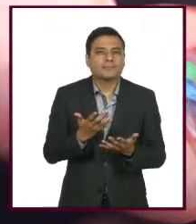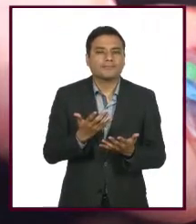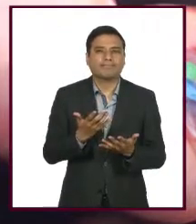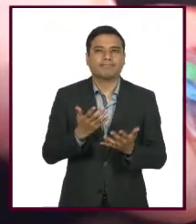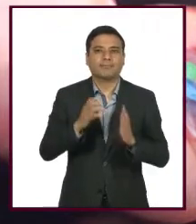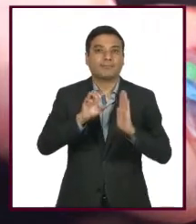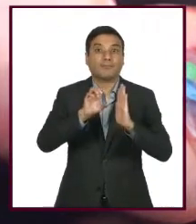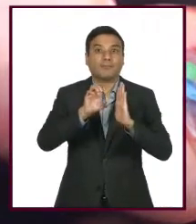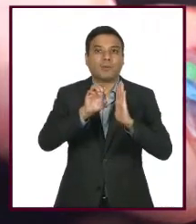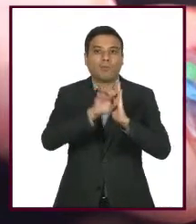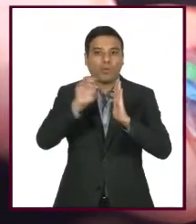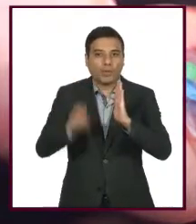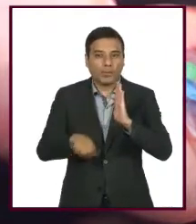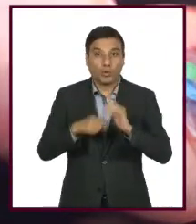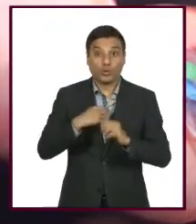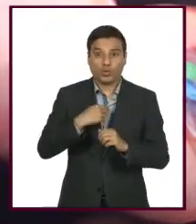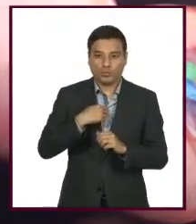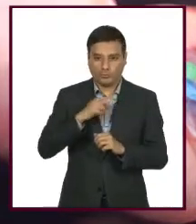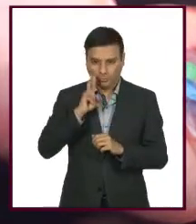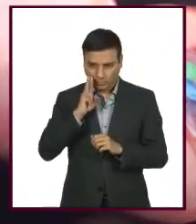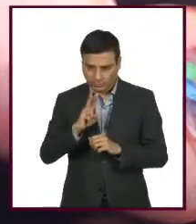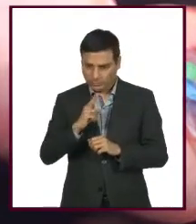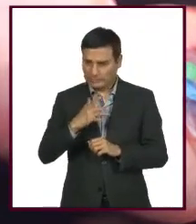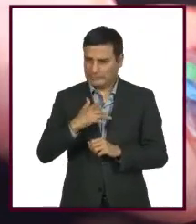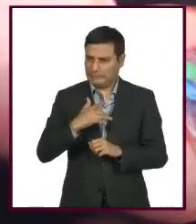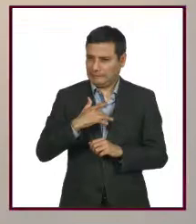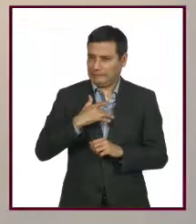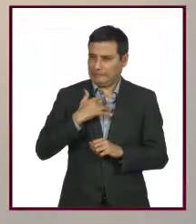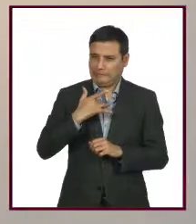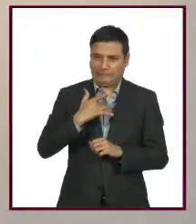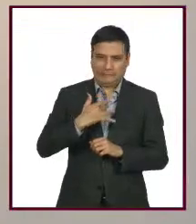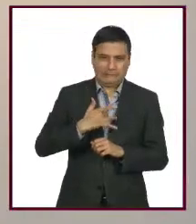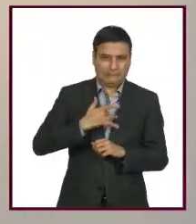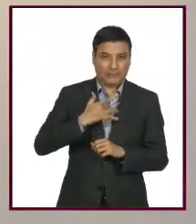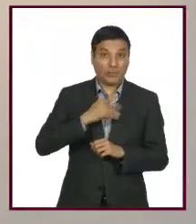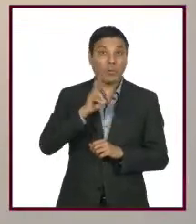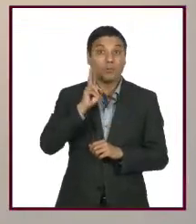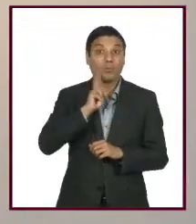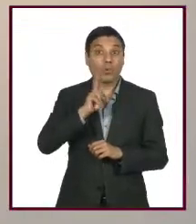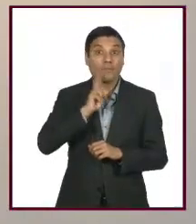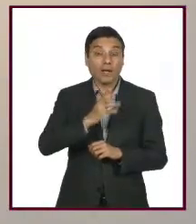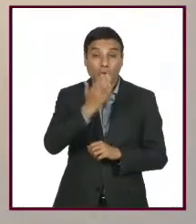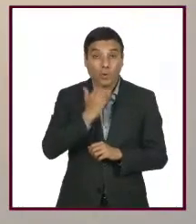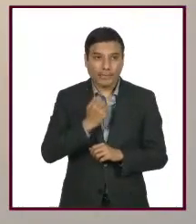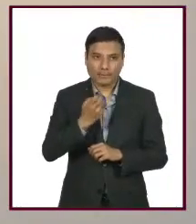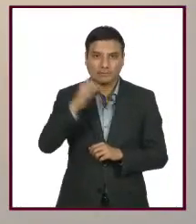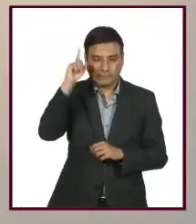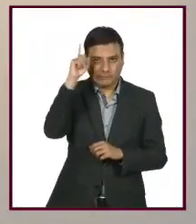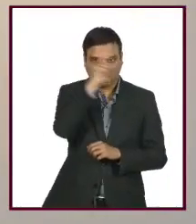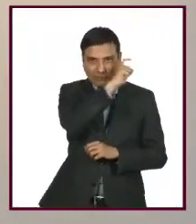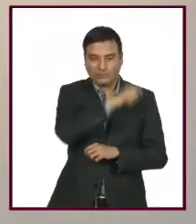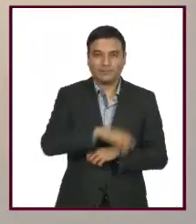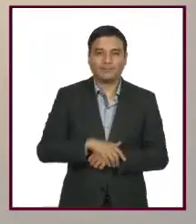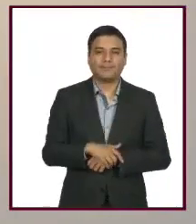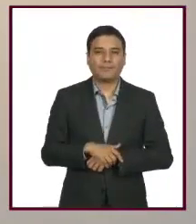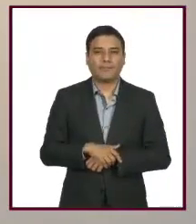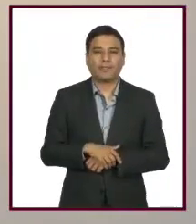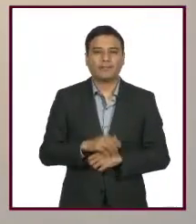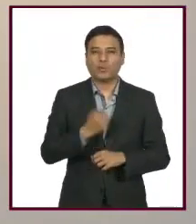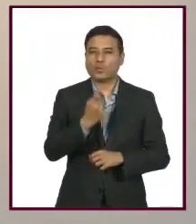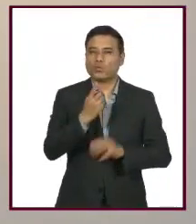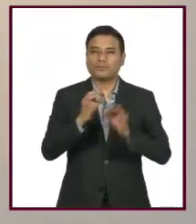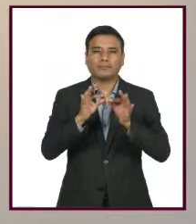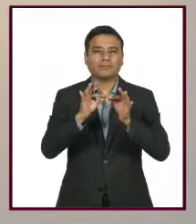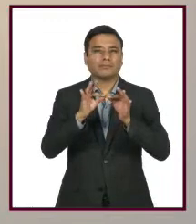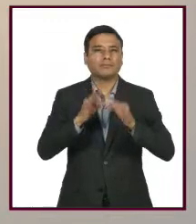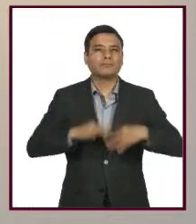sin pruebas y solo emitimos juicios. Así es. Pues bueno, la herramienta más importante